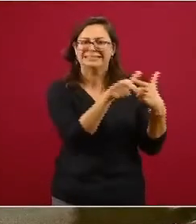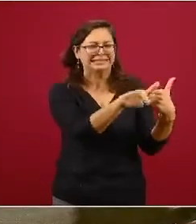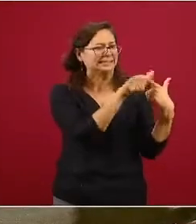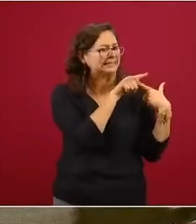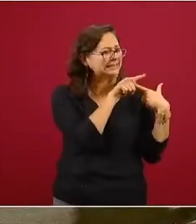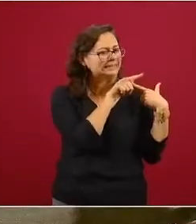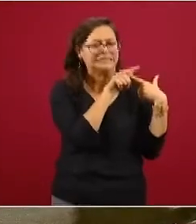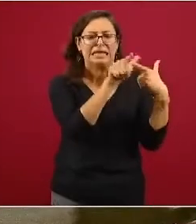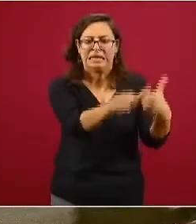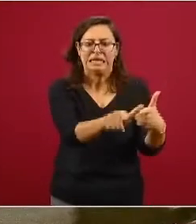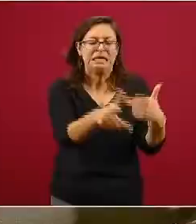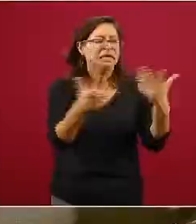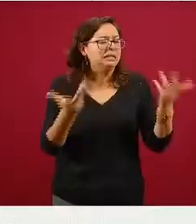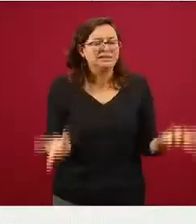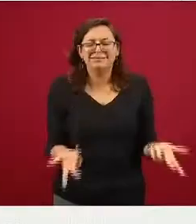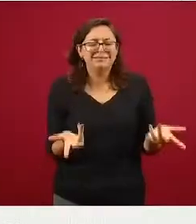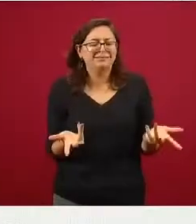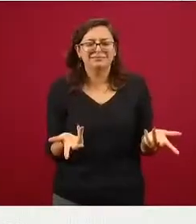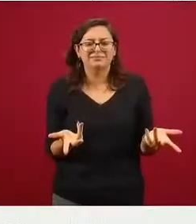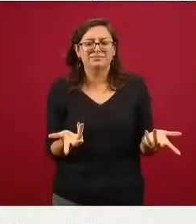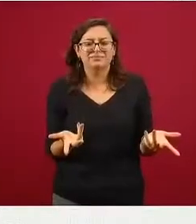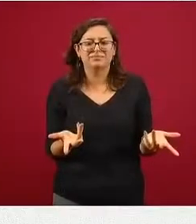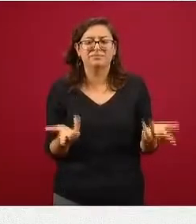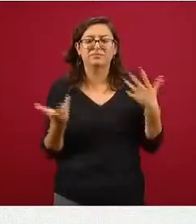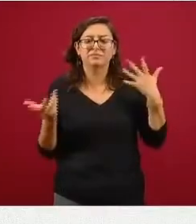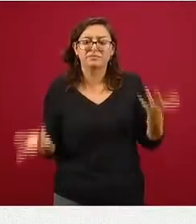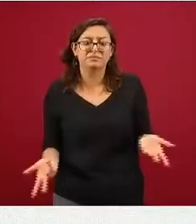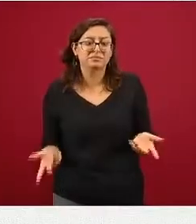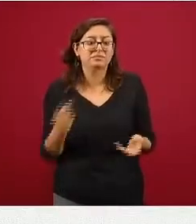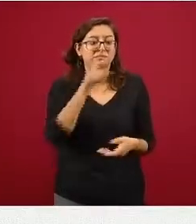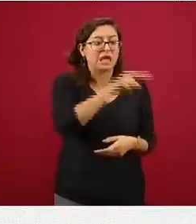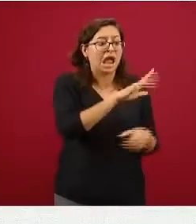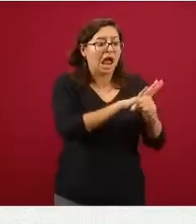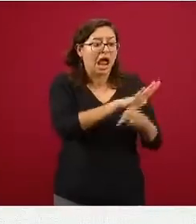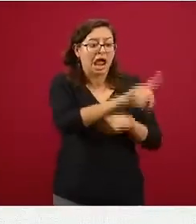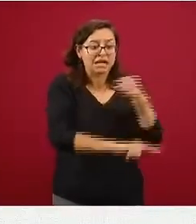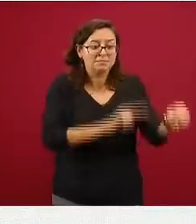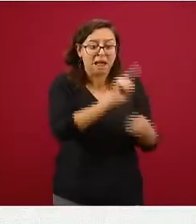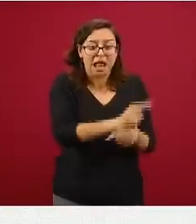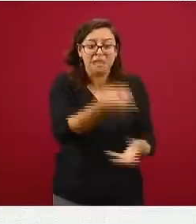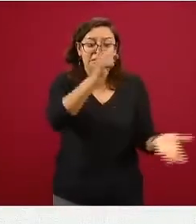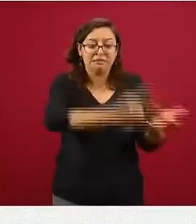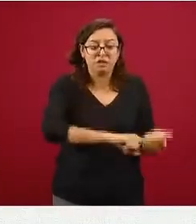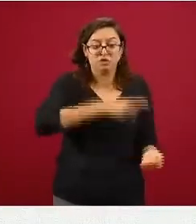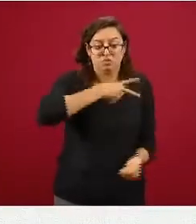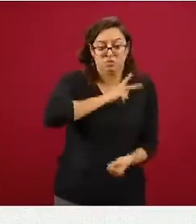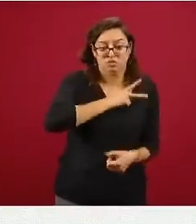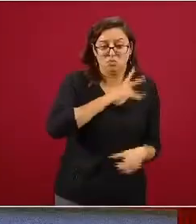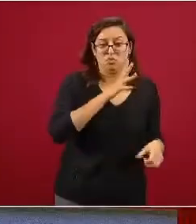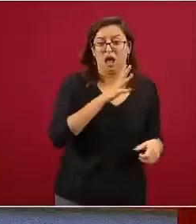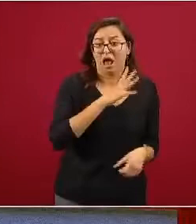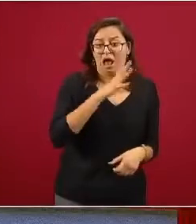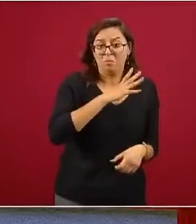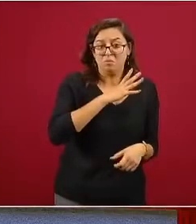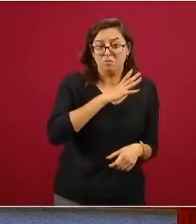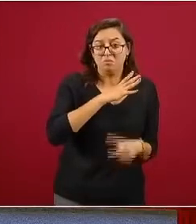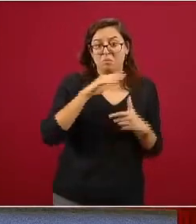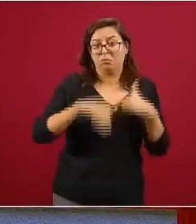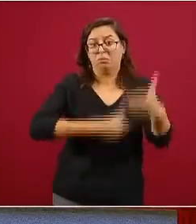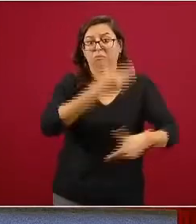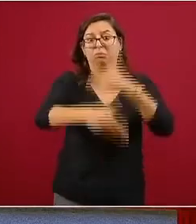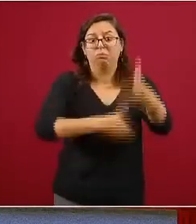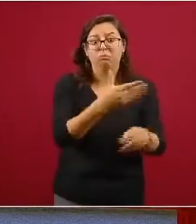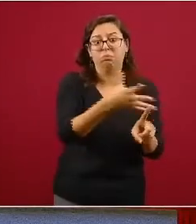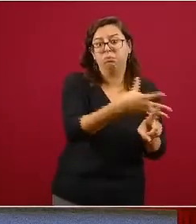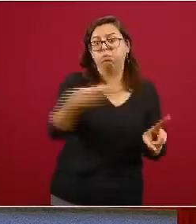principalmente 3/4 partes de ello pasarán de la vida silvestre, animal, hacia los seres humanos. En